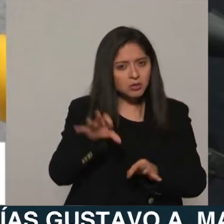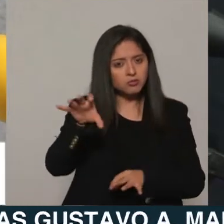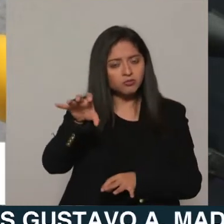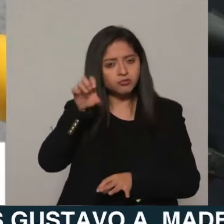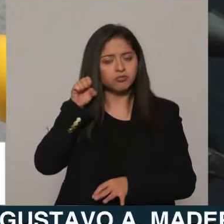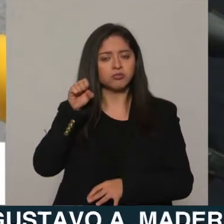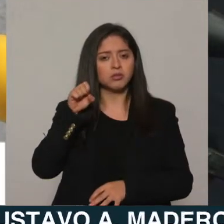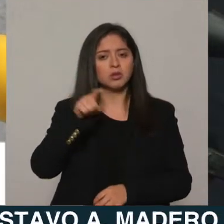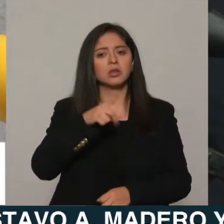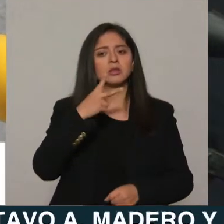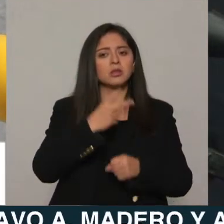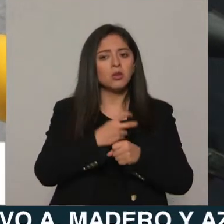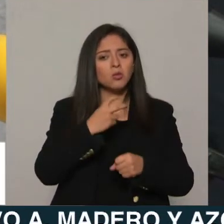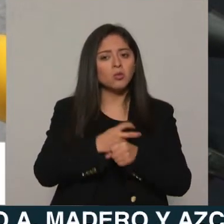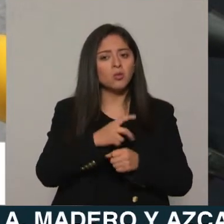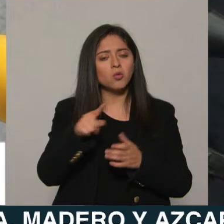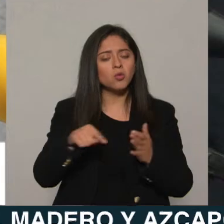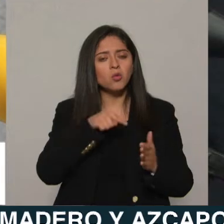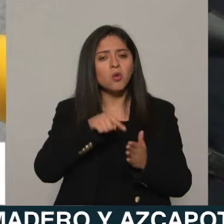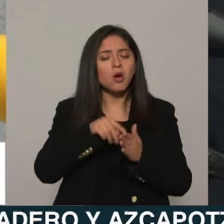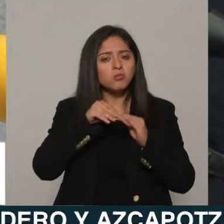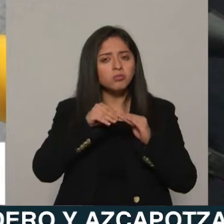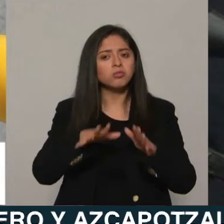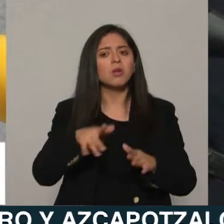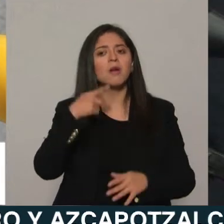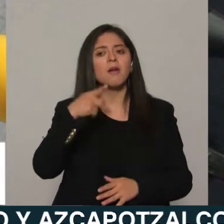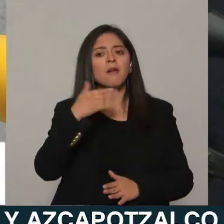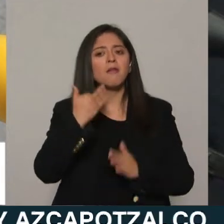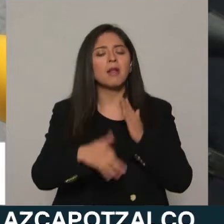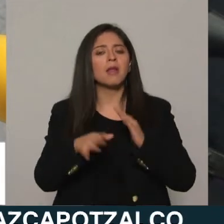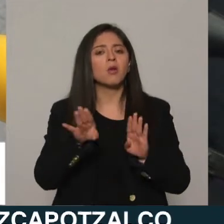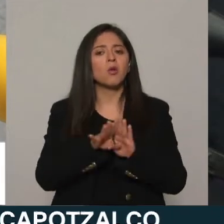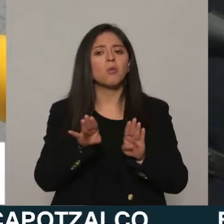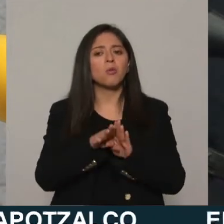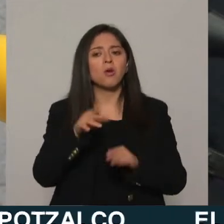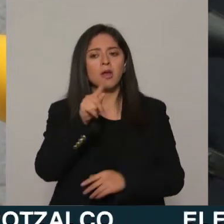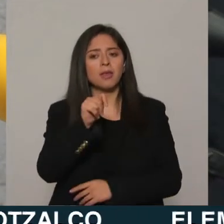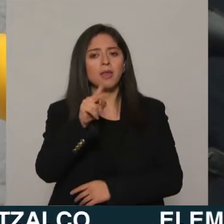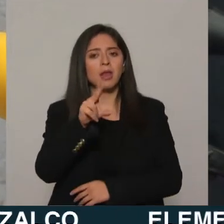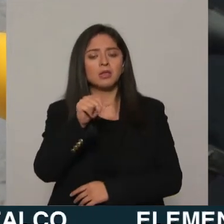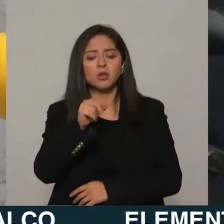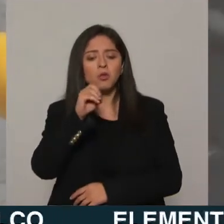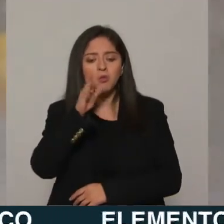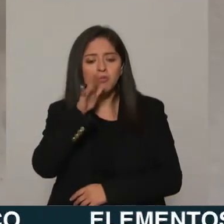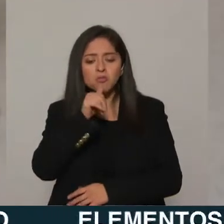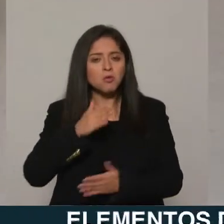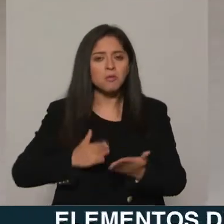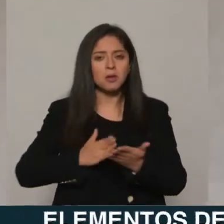segundo lugar expulsores y en tercer lugar de tránsito, porque pues ya no los dejamos ni transitar.